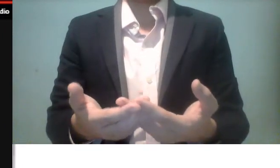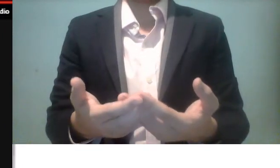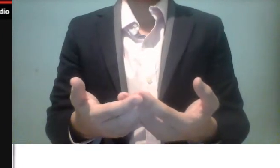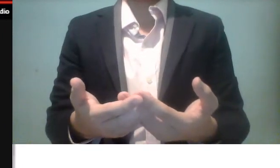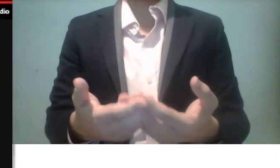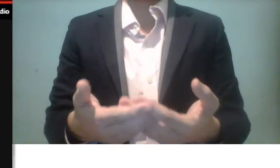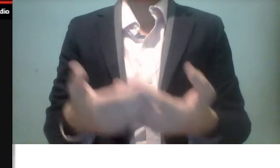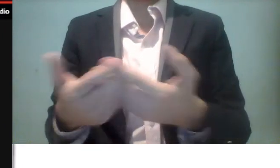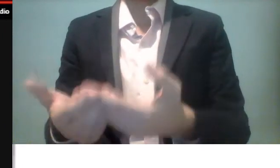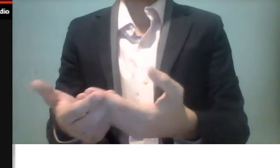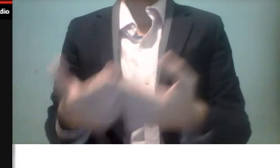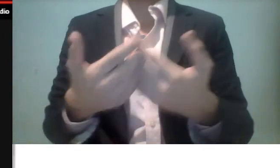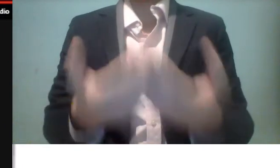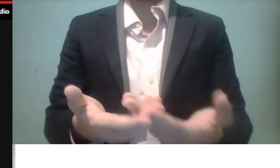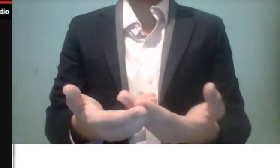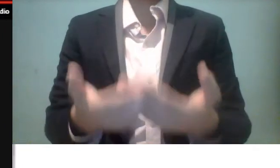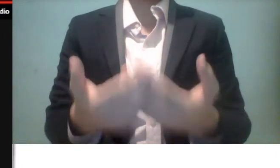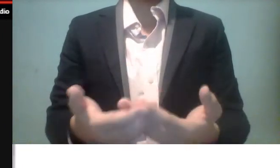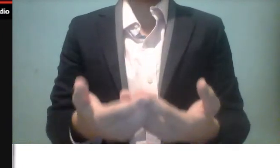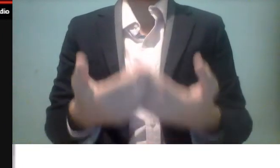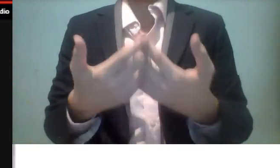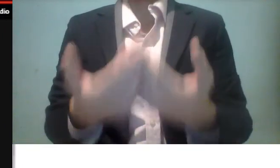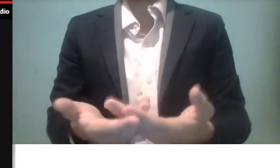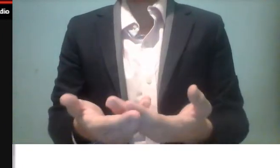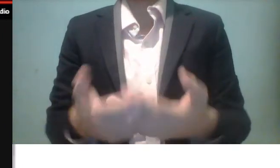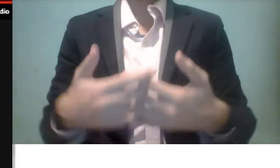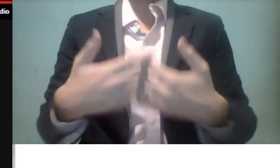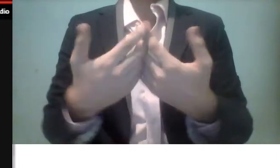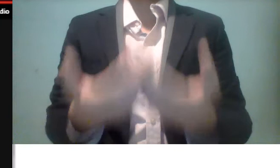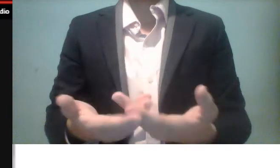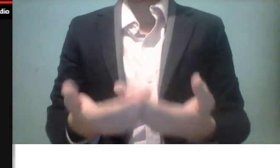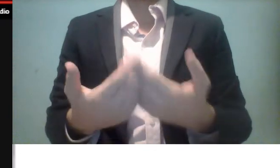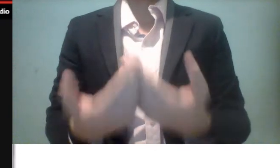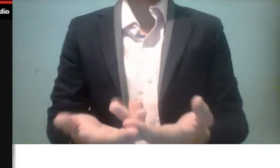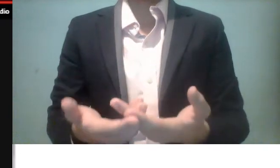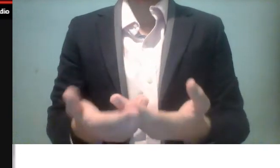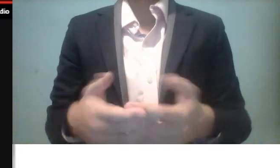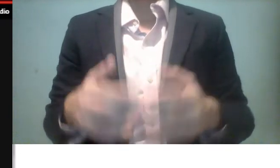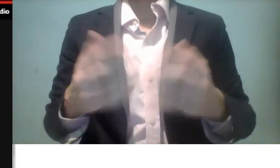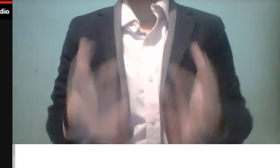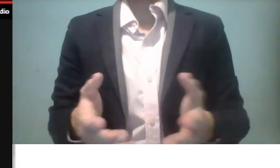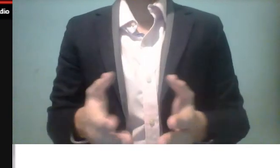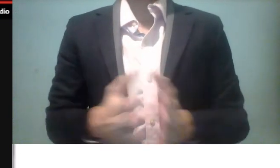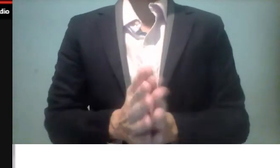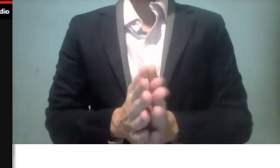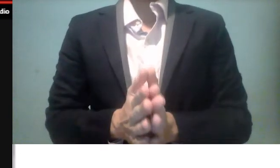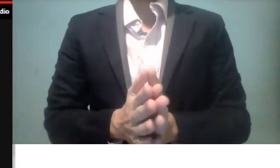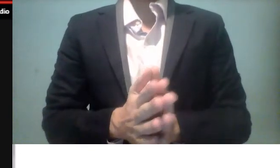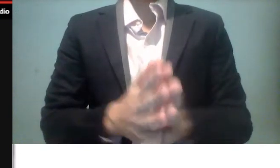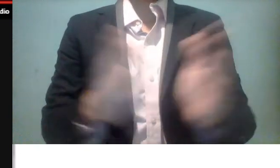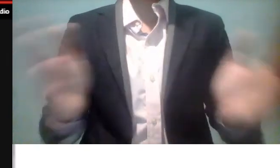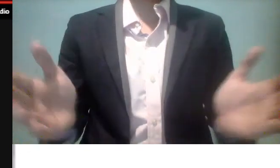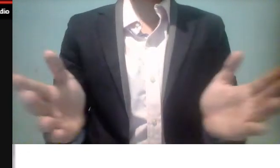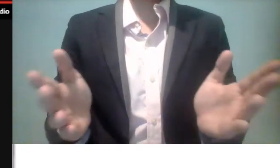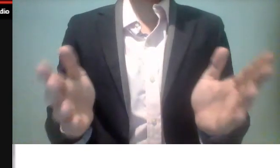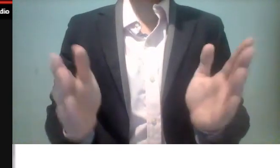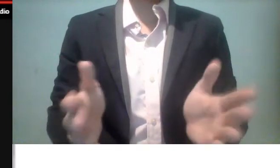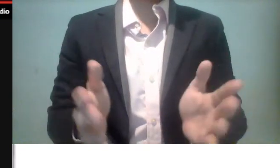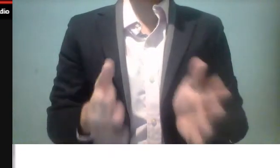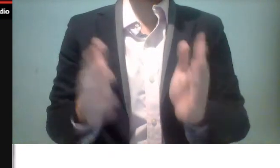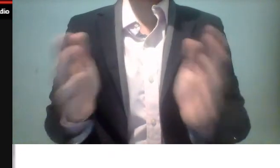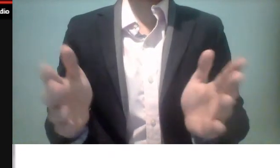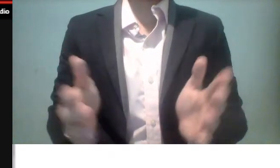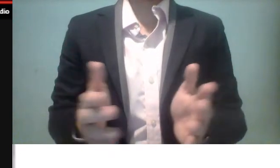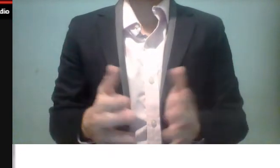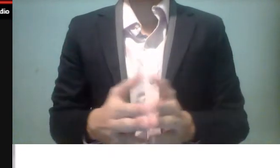a lo que establecen las normas y reglas que tenemos en la actualidad y que siempre hemos tenido. Por eso, vamos a ver qué pasa,